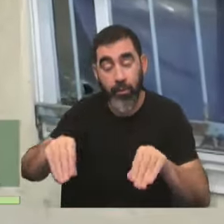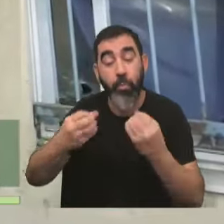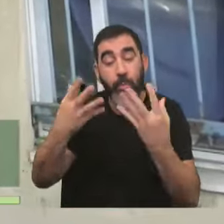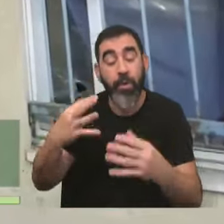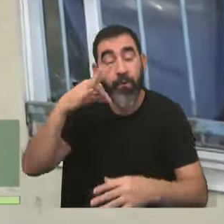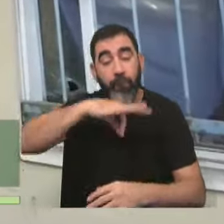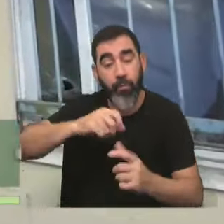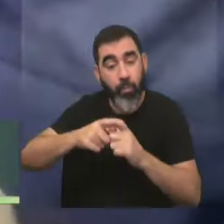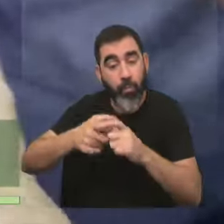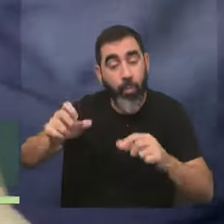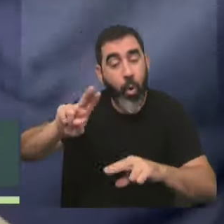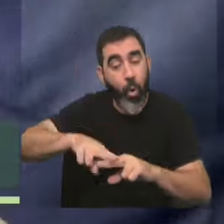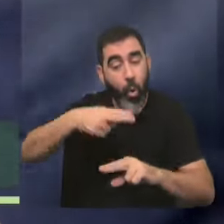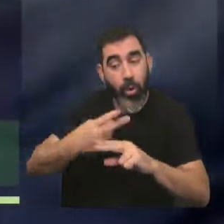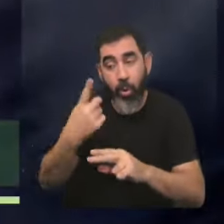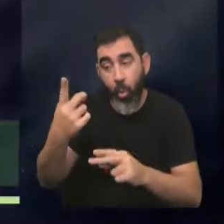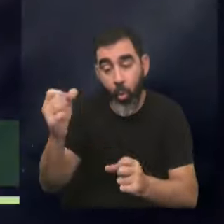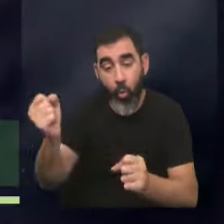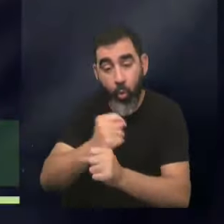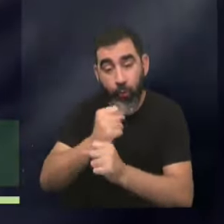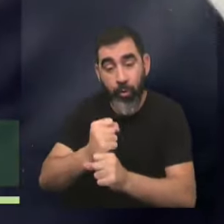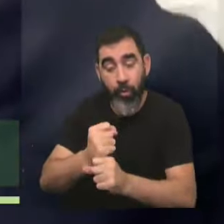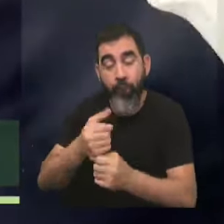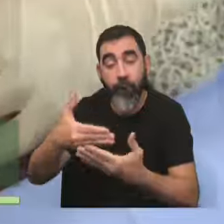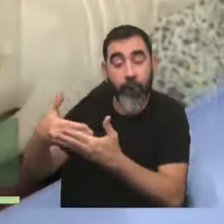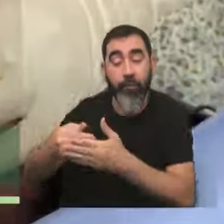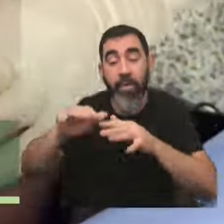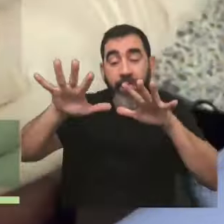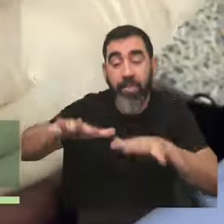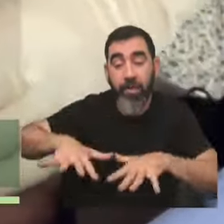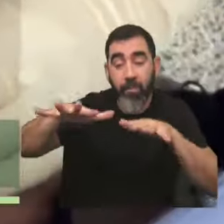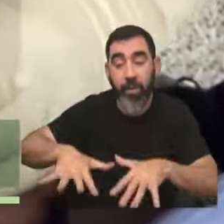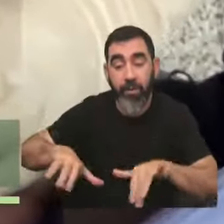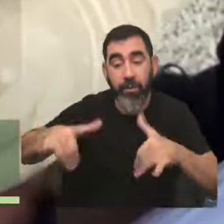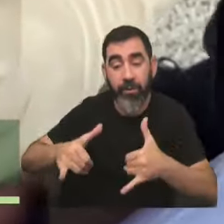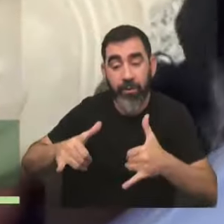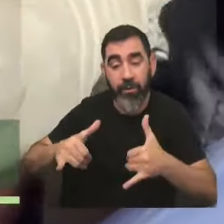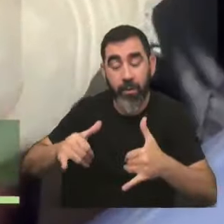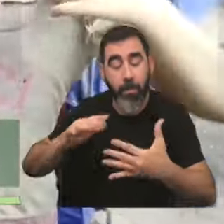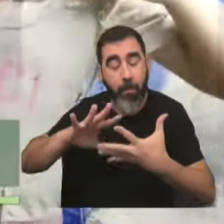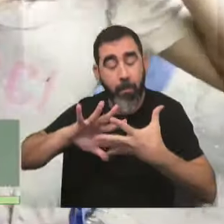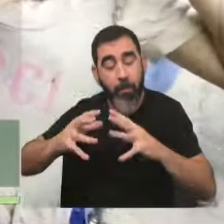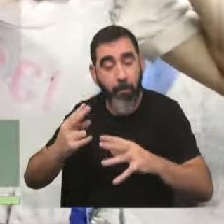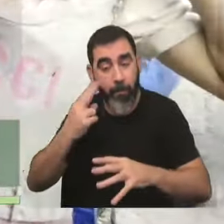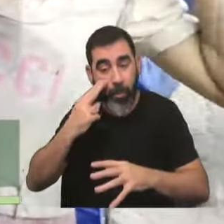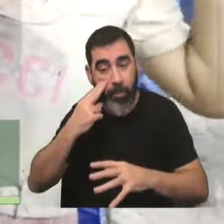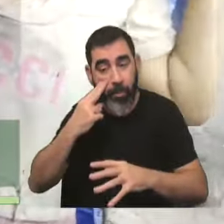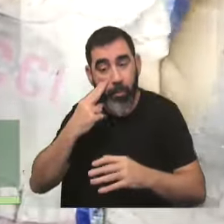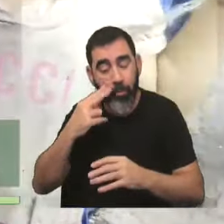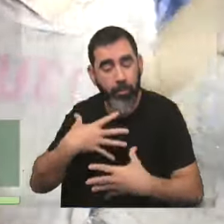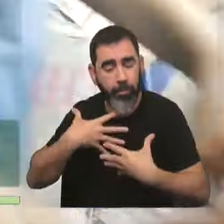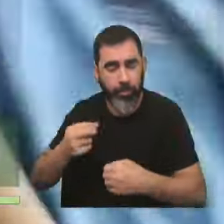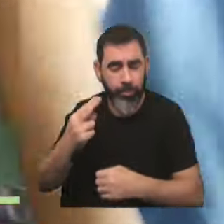virus rebrotar con un caso confirmado se trata de un bebé de 10 meses que ya sufre una parálisis esto a causa de las insalubres